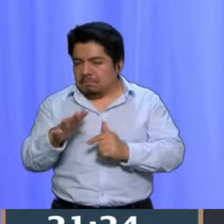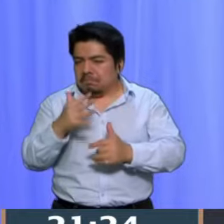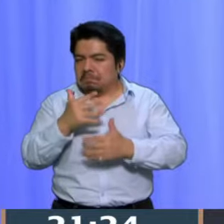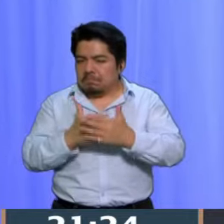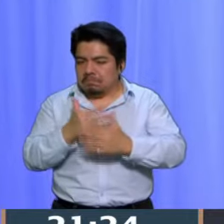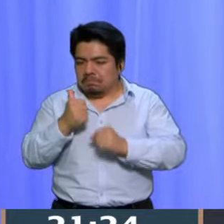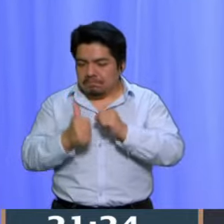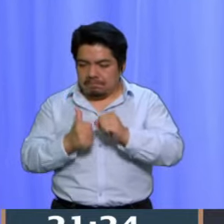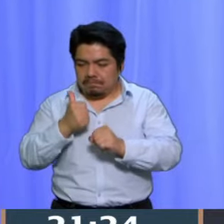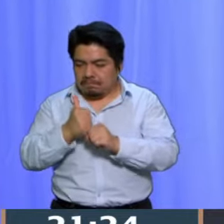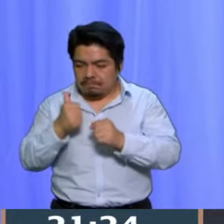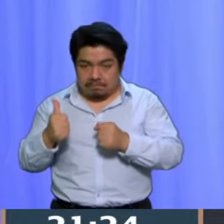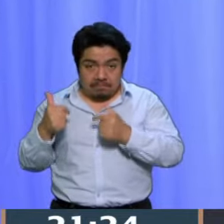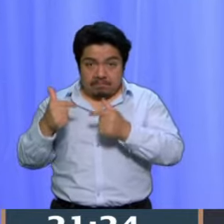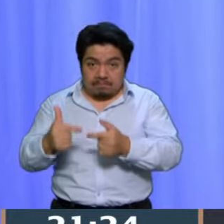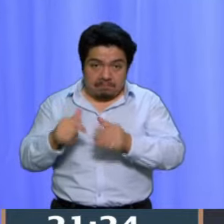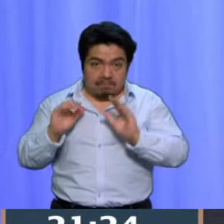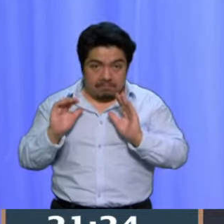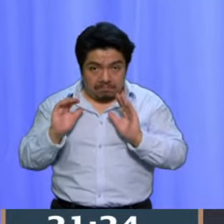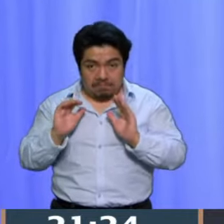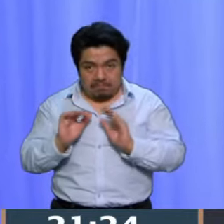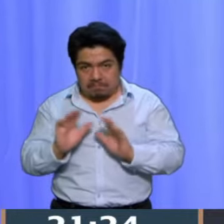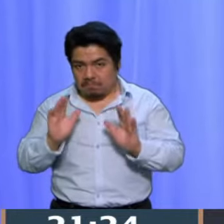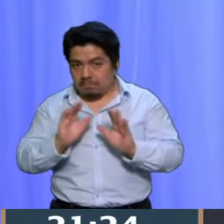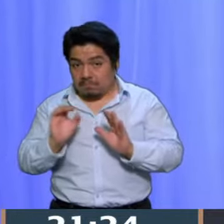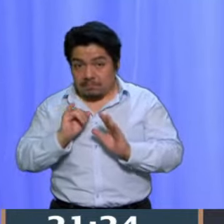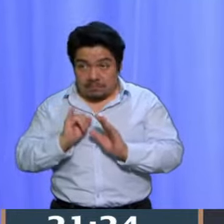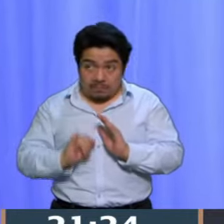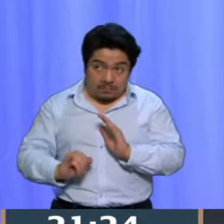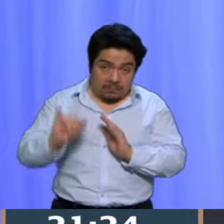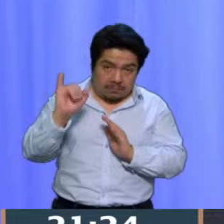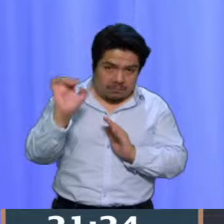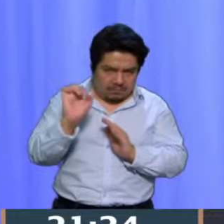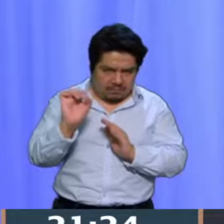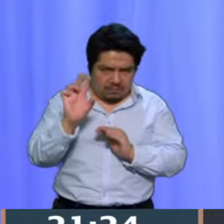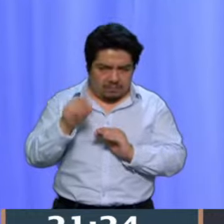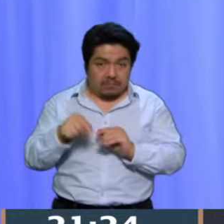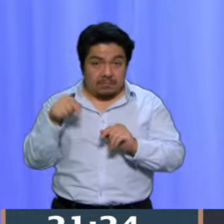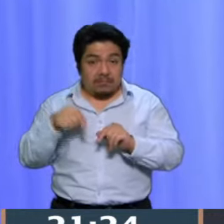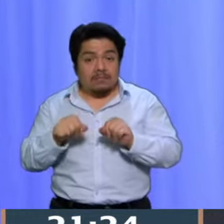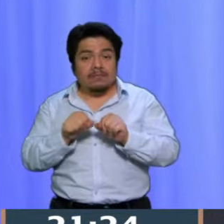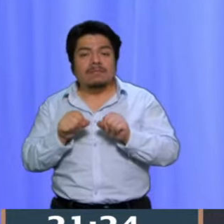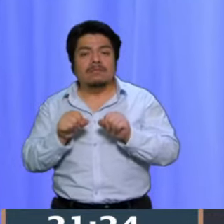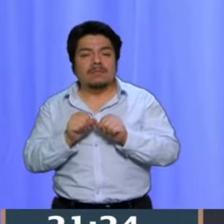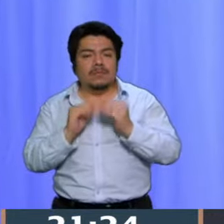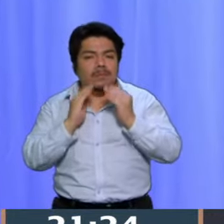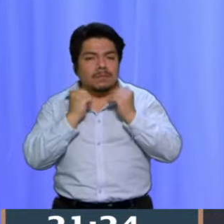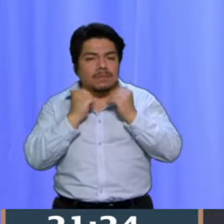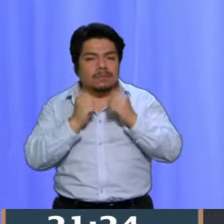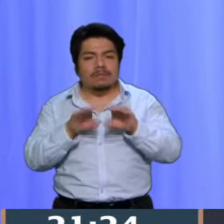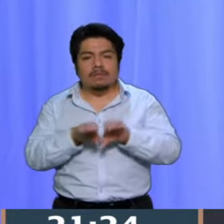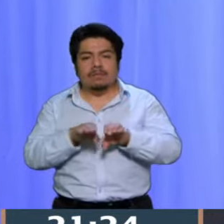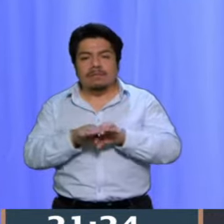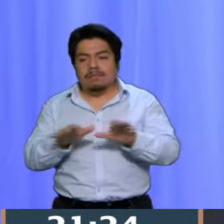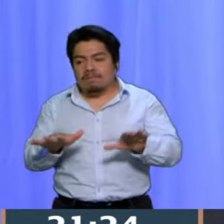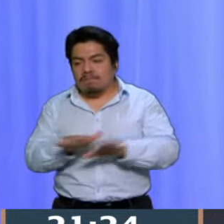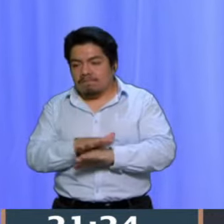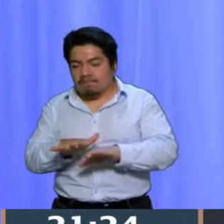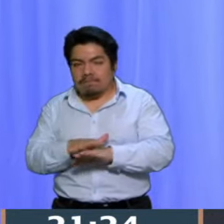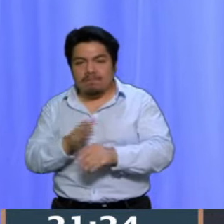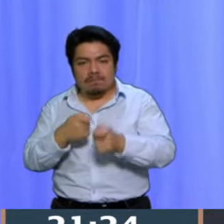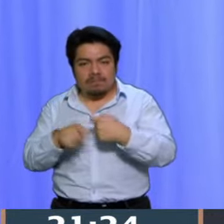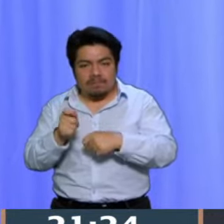años, o sea que sí, no es tan lejano tampoco, esta sociedad no tiene ya la condición de reemplazo en